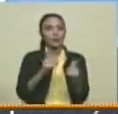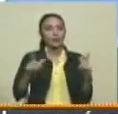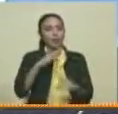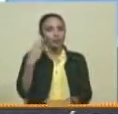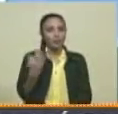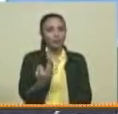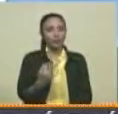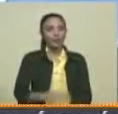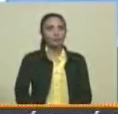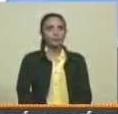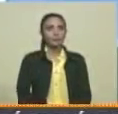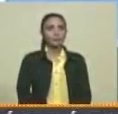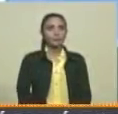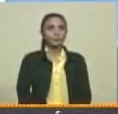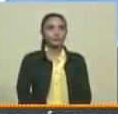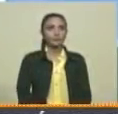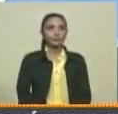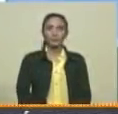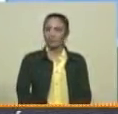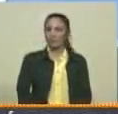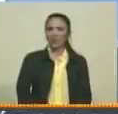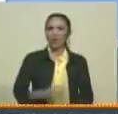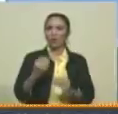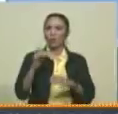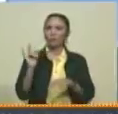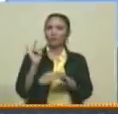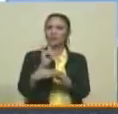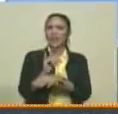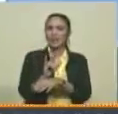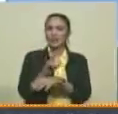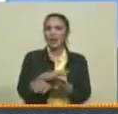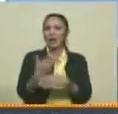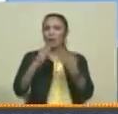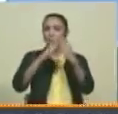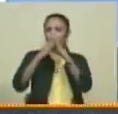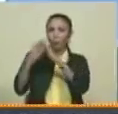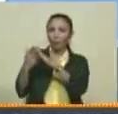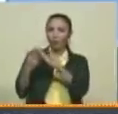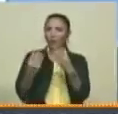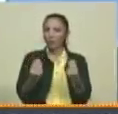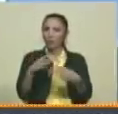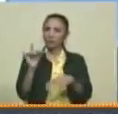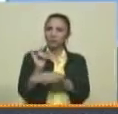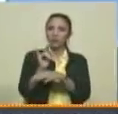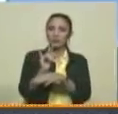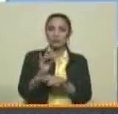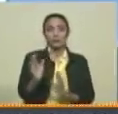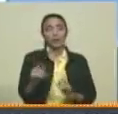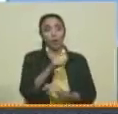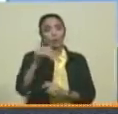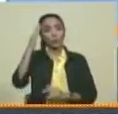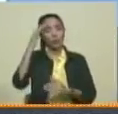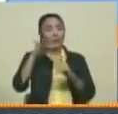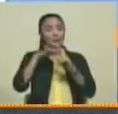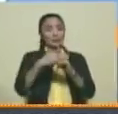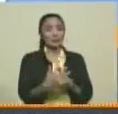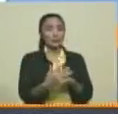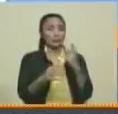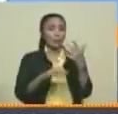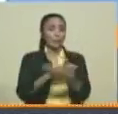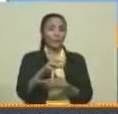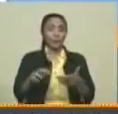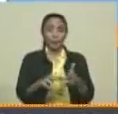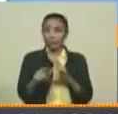democracia y la libertad verdadera. ¿Quién puede engañar a un comunero? Nadie. Ustedes saben los problemas que hay, saben las